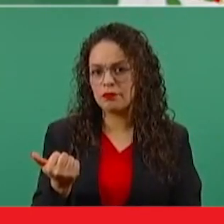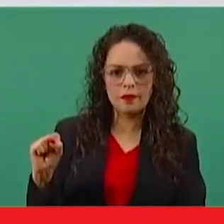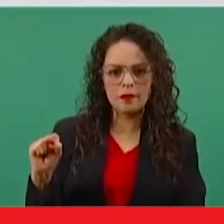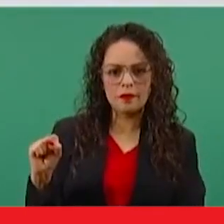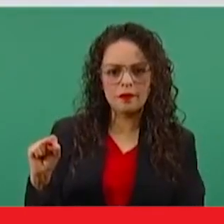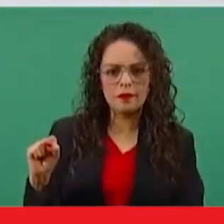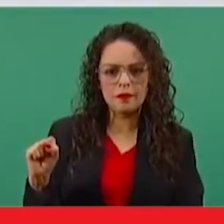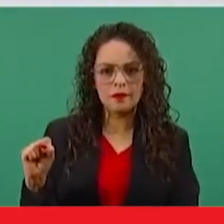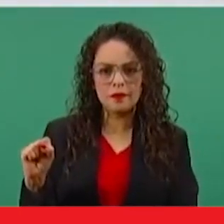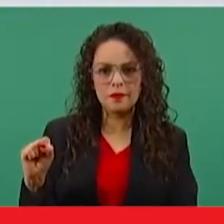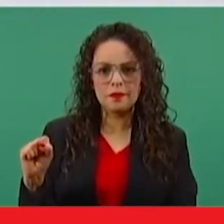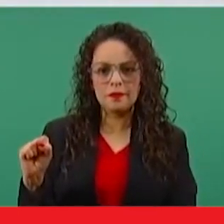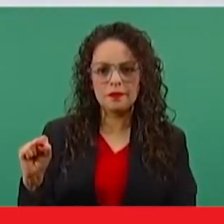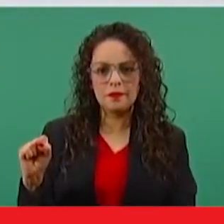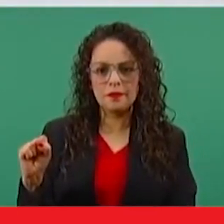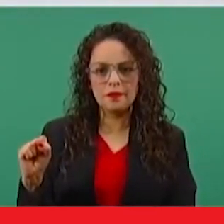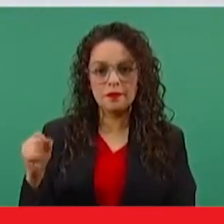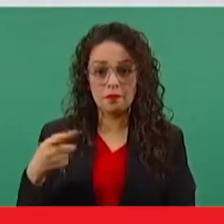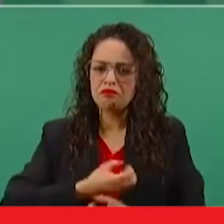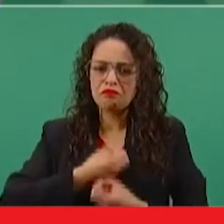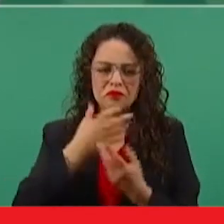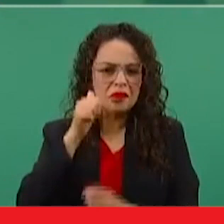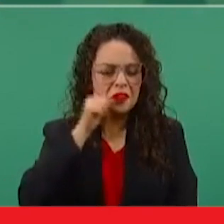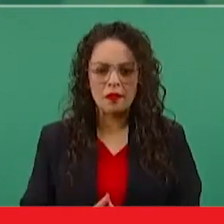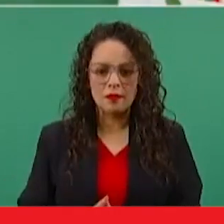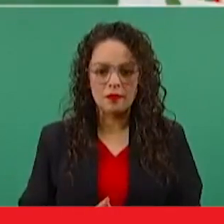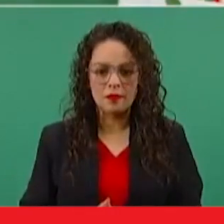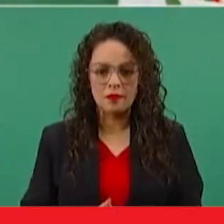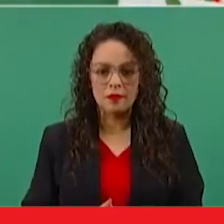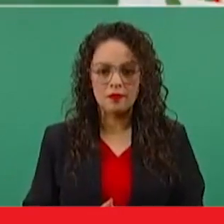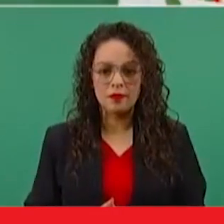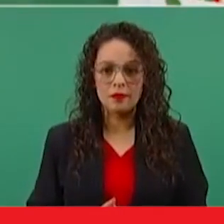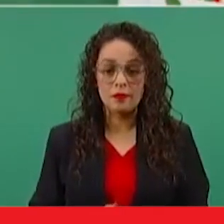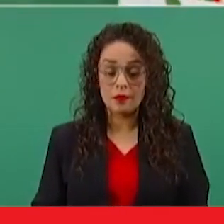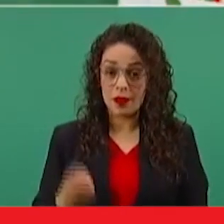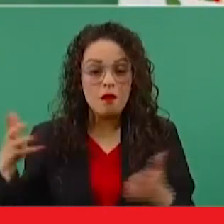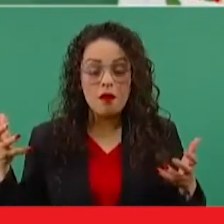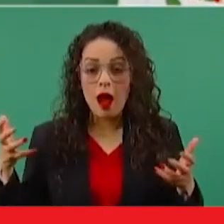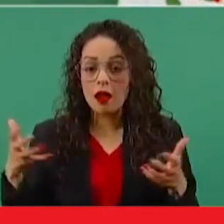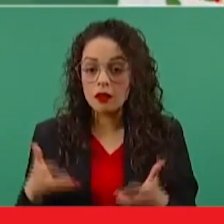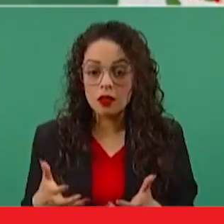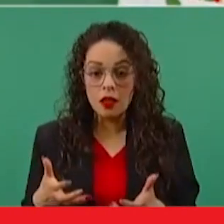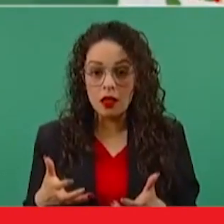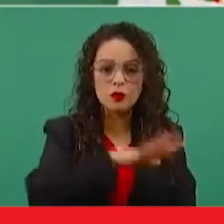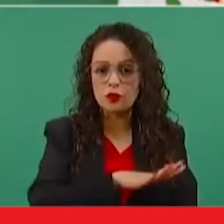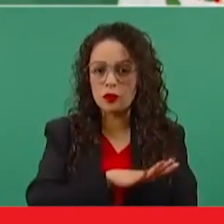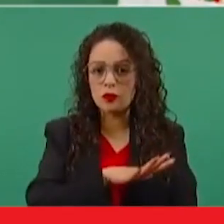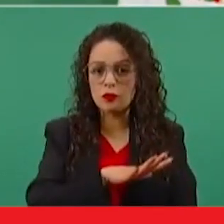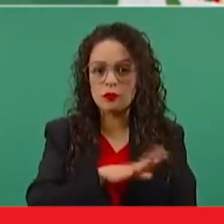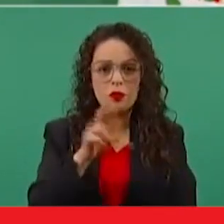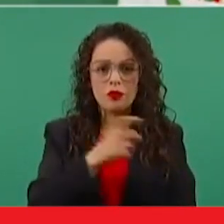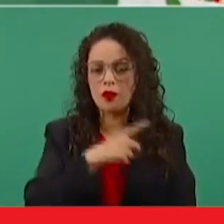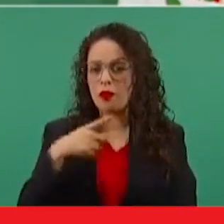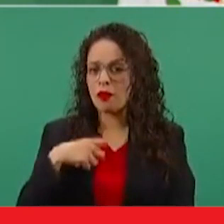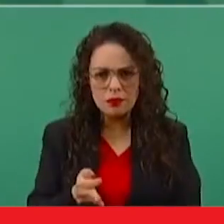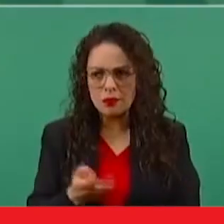pero yo siempre digo lo que pienso y esto lo tenemos que hacer todos los ciudadanos en los